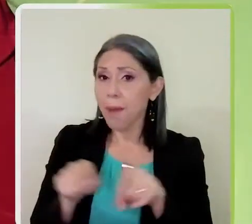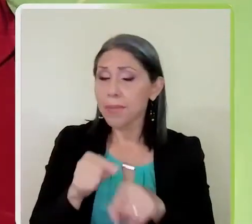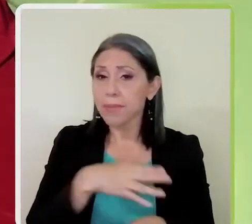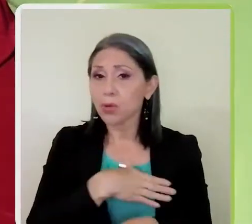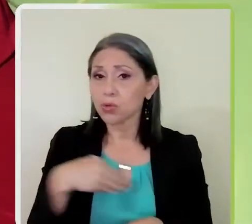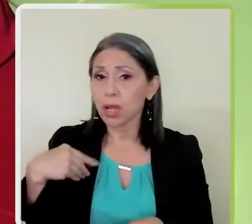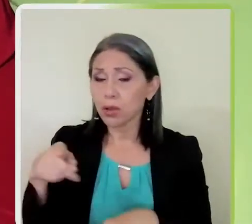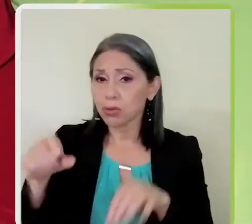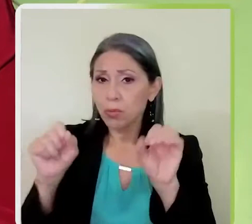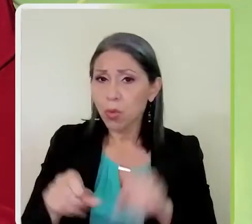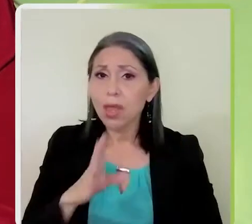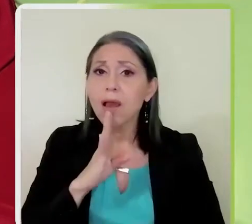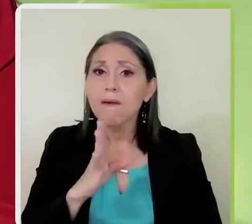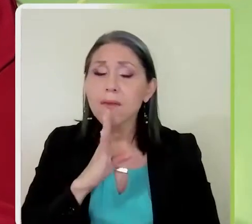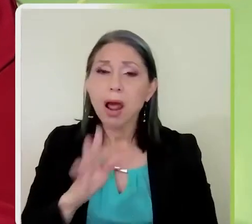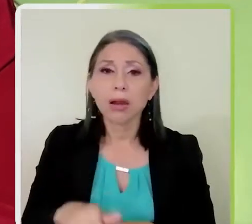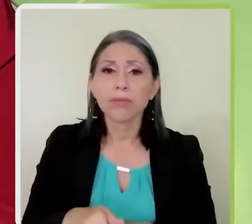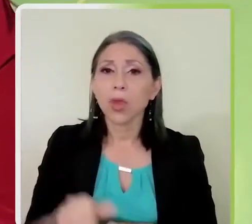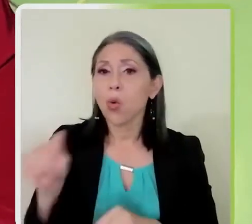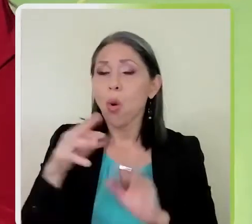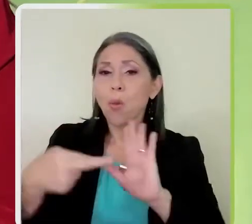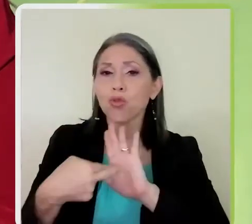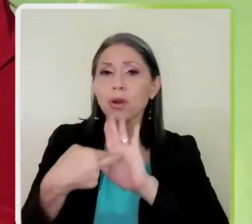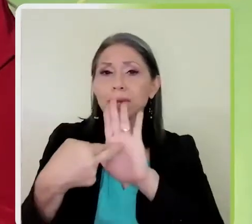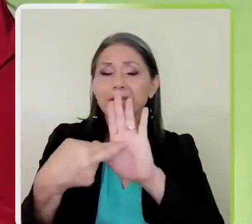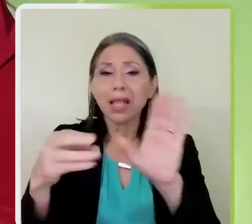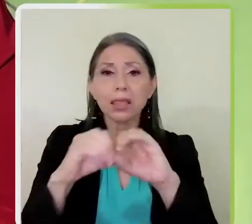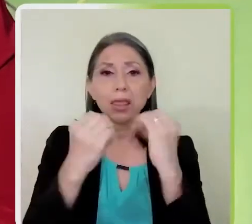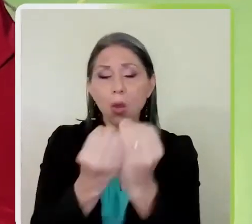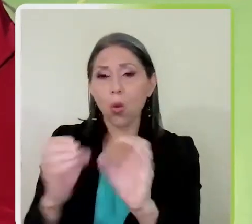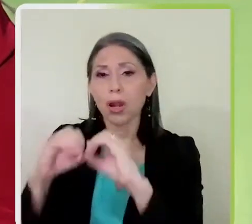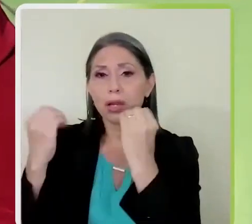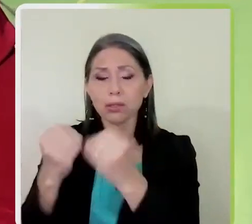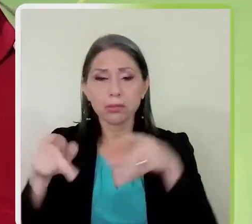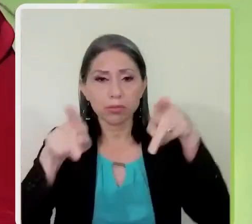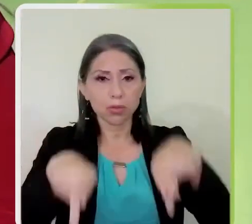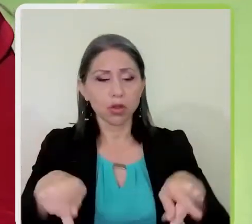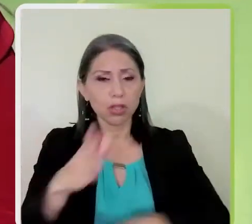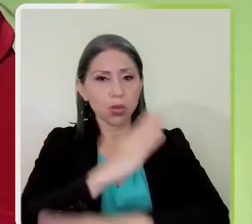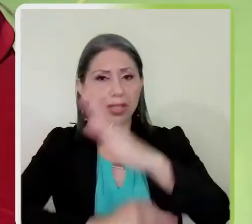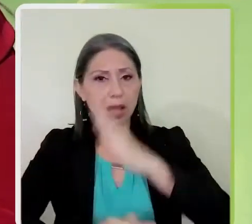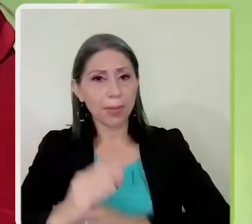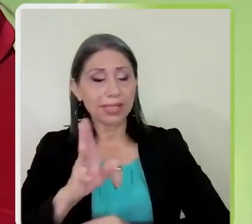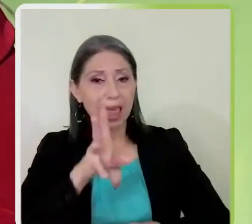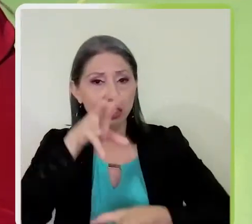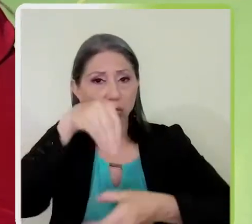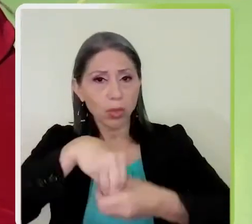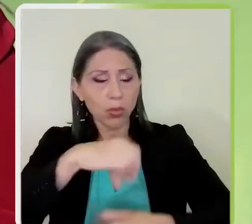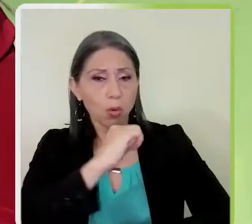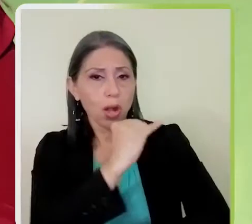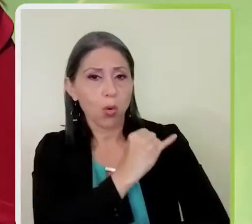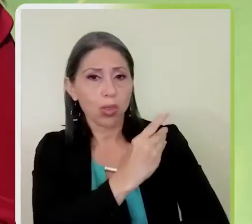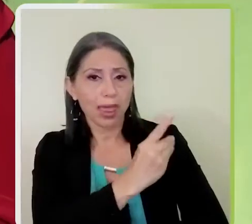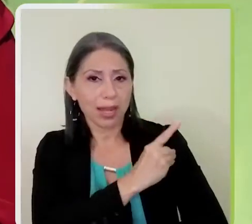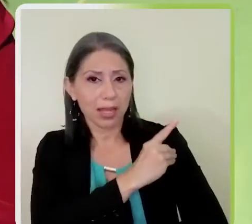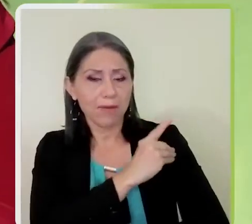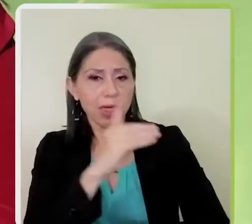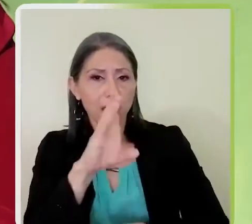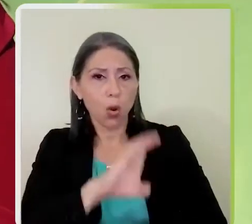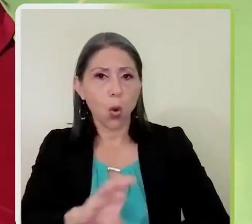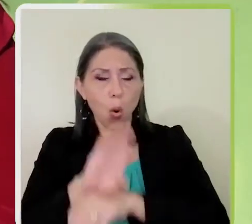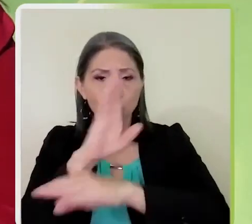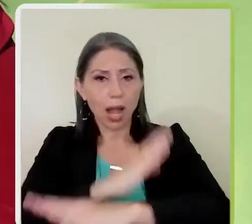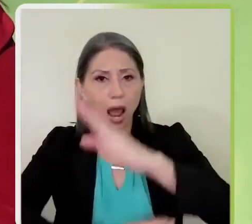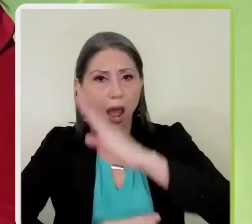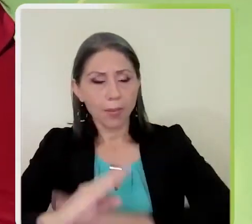tema desde su trabajo como representante de las organizaciones de personas con discapacidad ante la Junta Directiva de